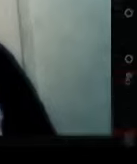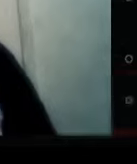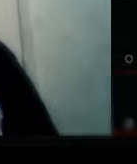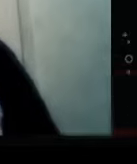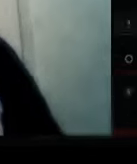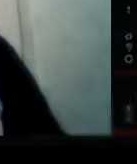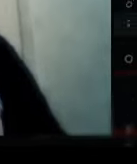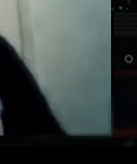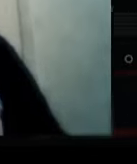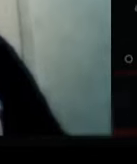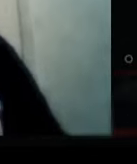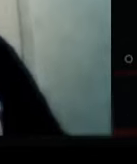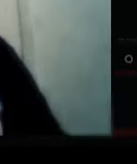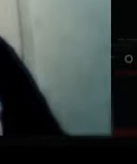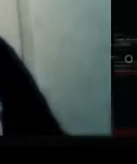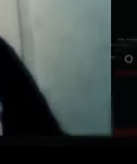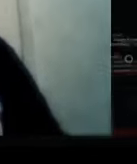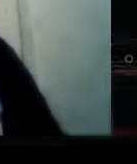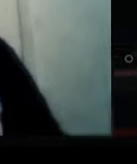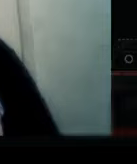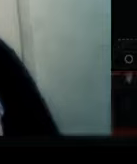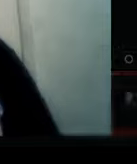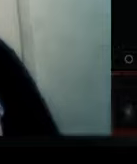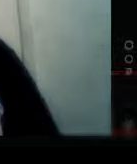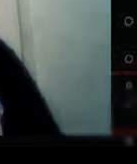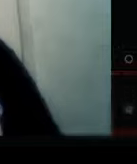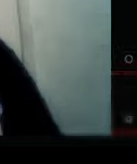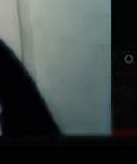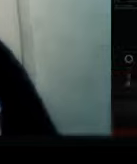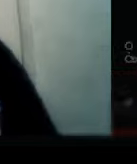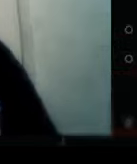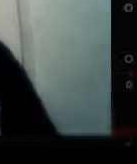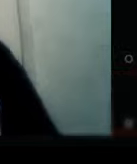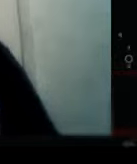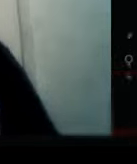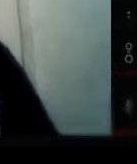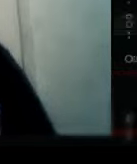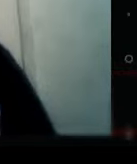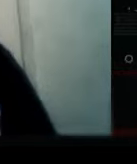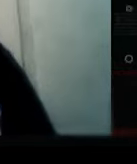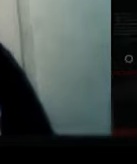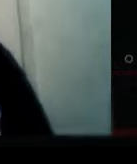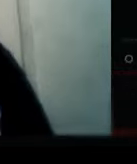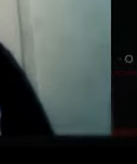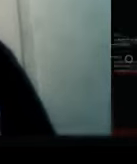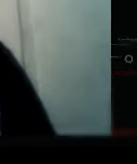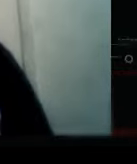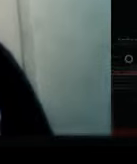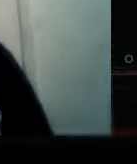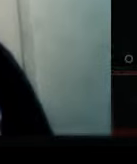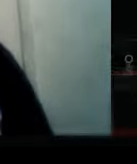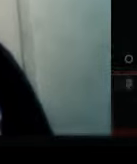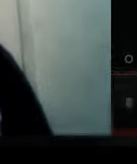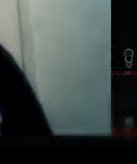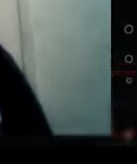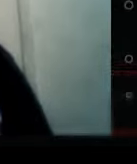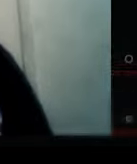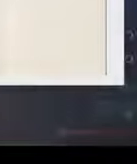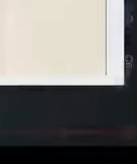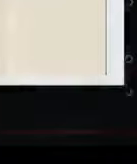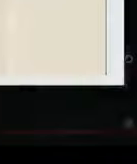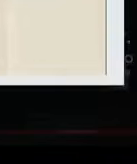perdidos. Apenas me había dado cuenta que le fui a la cuenta esa y estaban usando fotos de mis primas de allá de